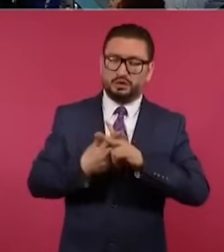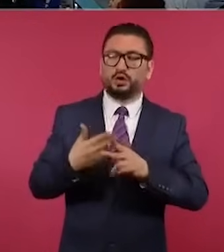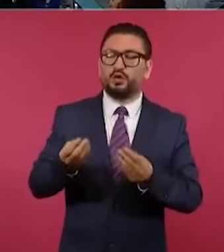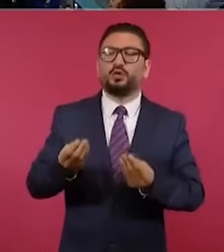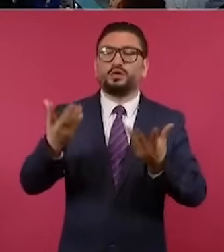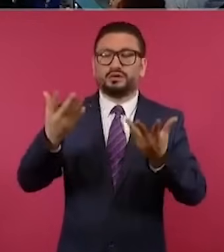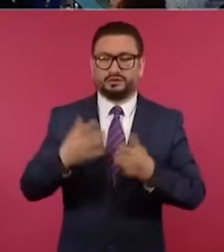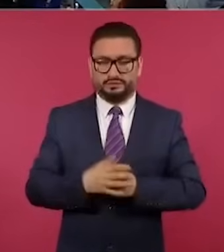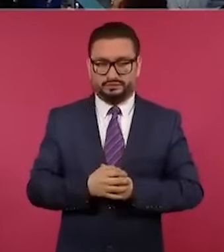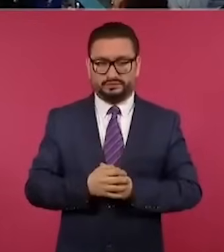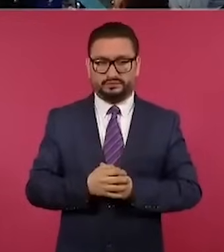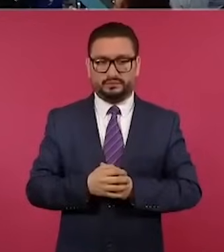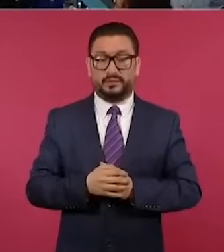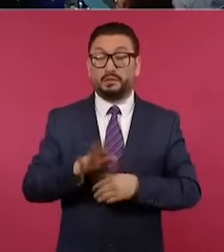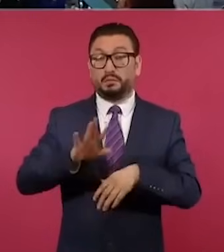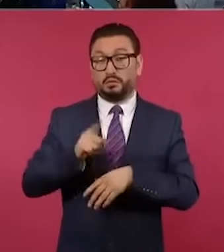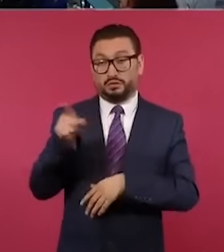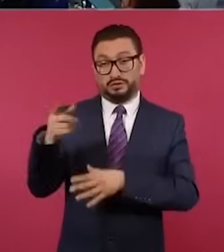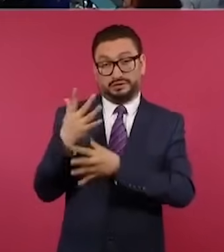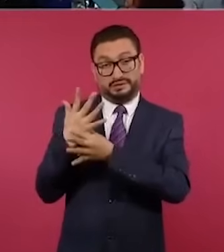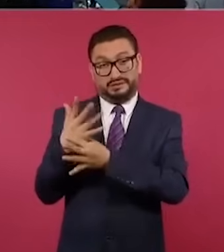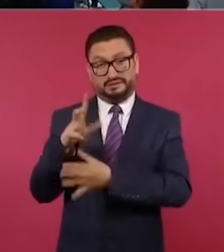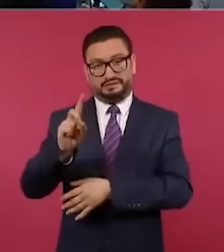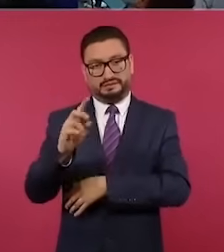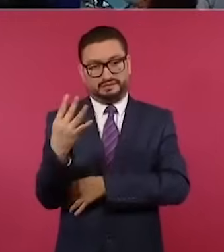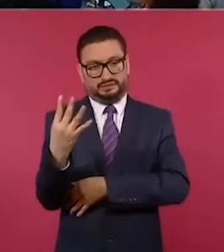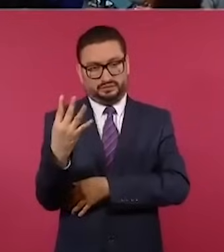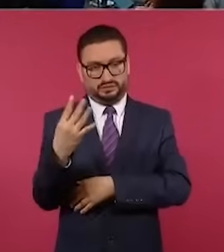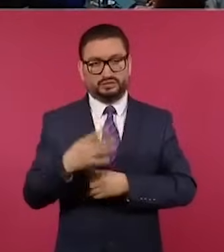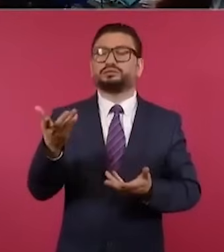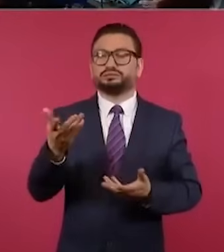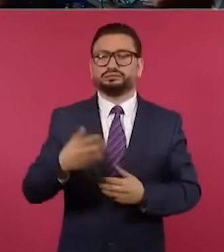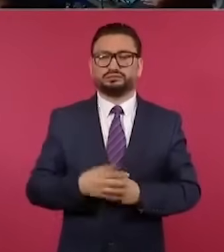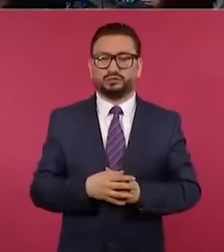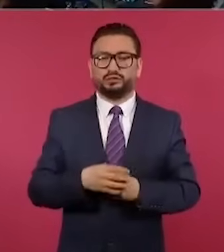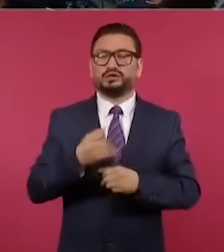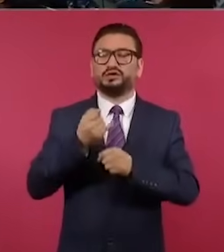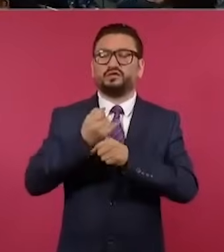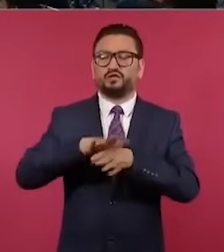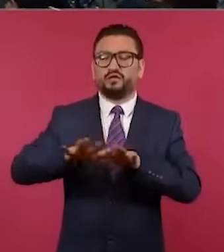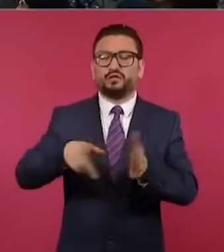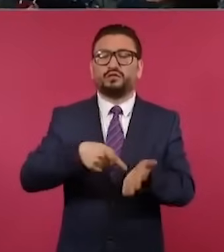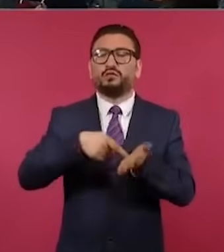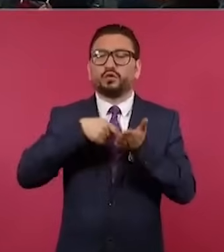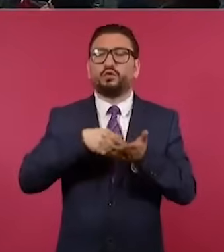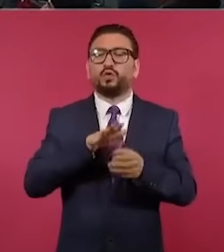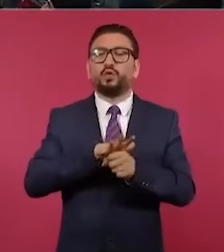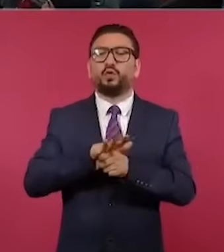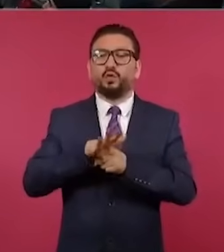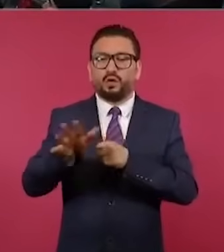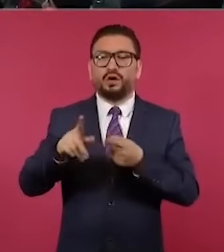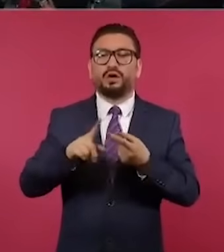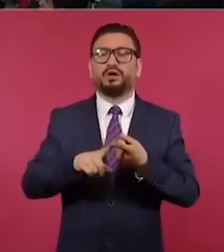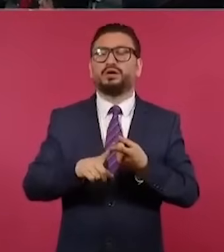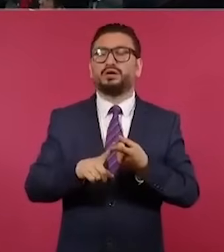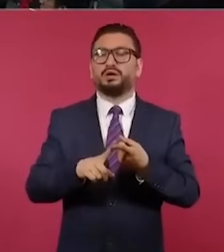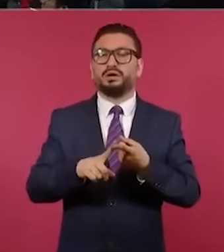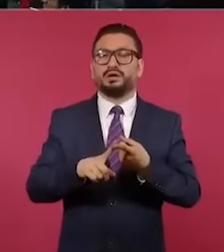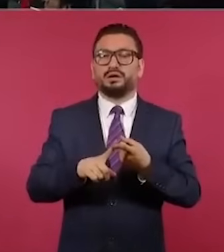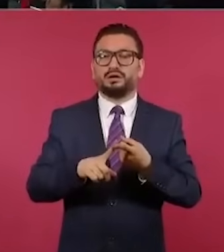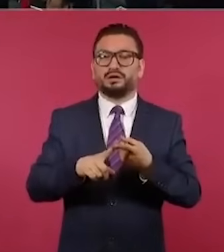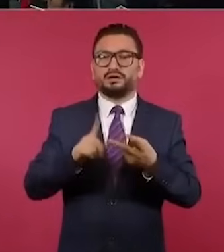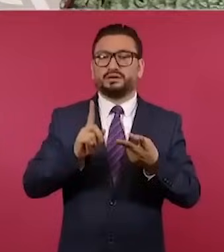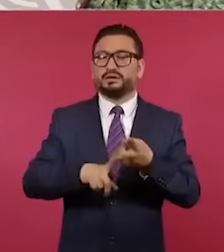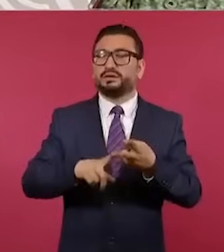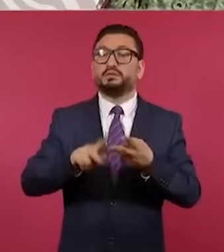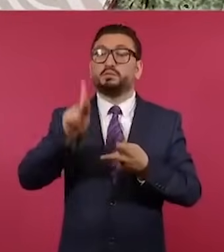asesinados. Además, candidatos. Ella sostiene 34. ¿Tú qué información tienes y cuáles